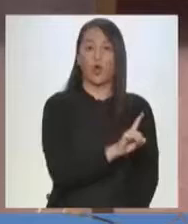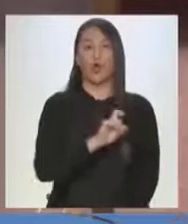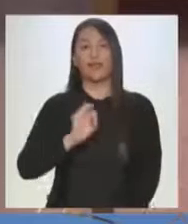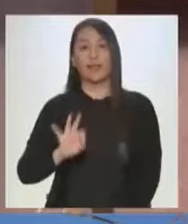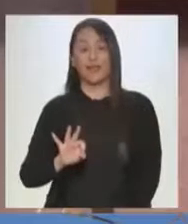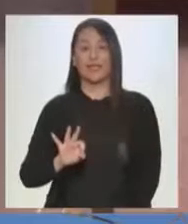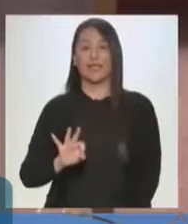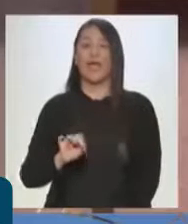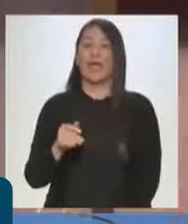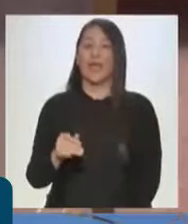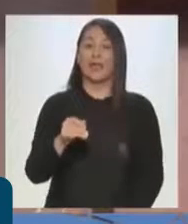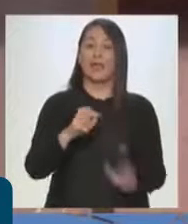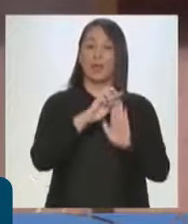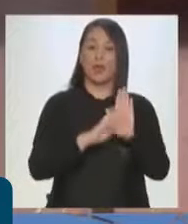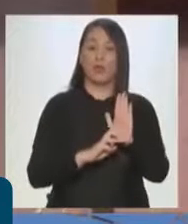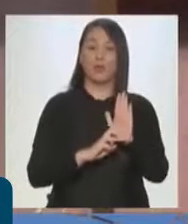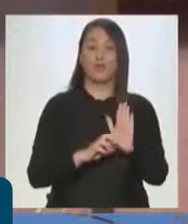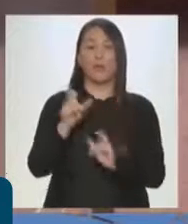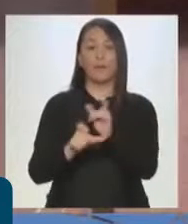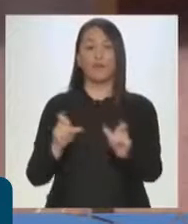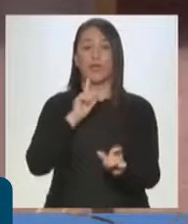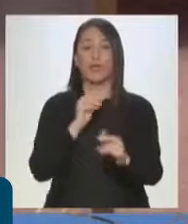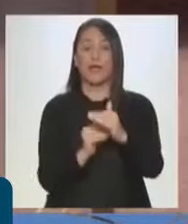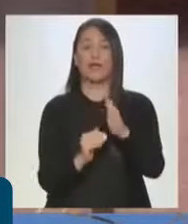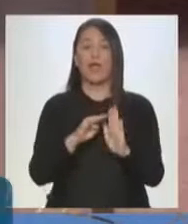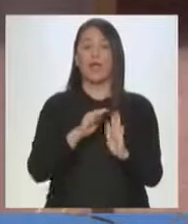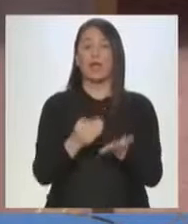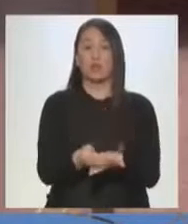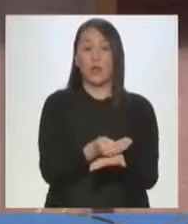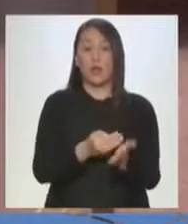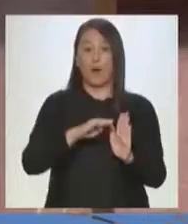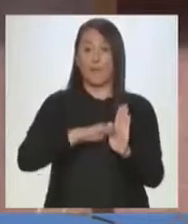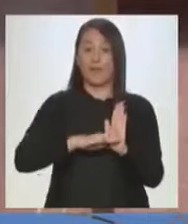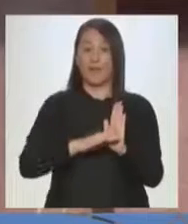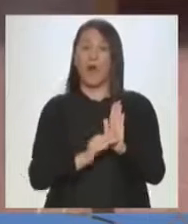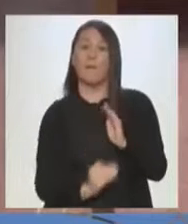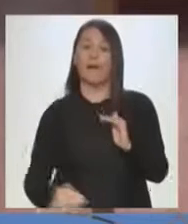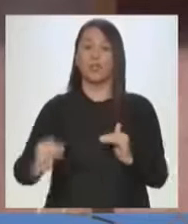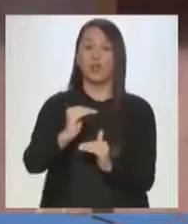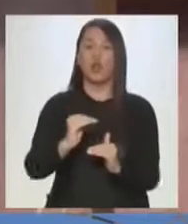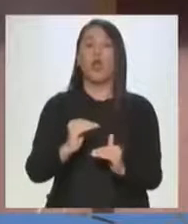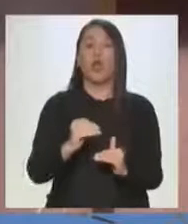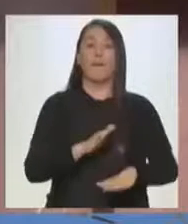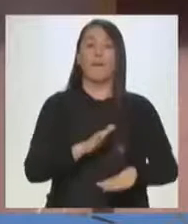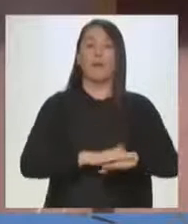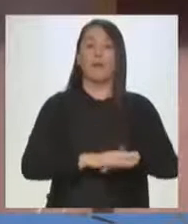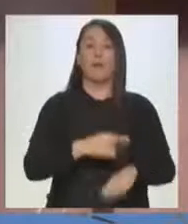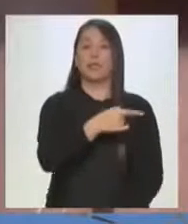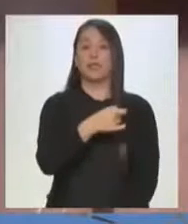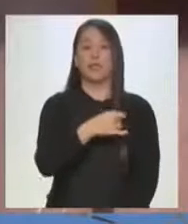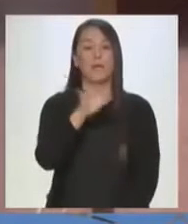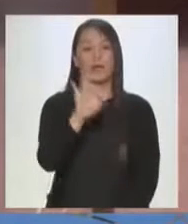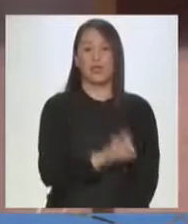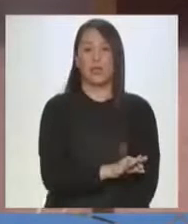ley. Así, personas que perciben ingresos superiores al sueldo mínimo podrán solicitar un préstamo por el 100% de la disminución de sus